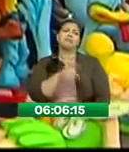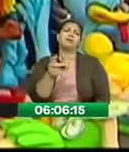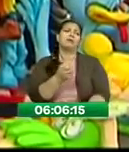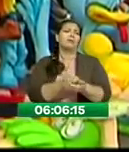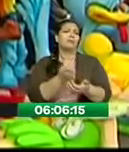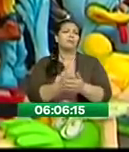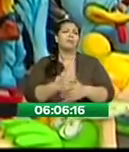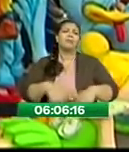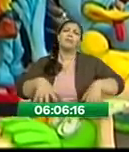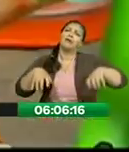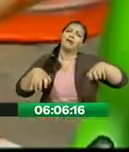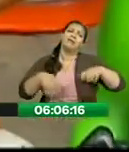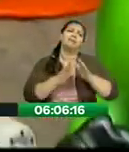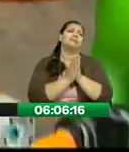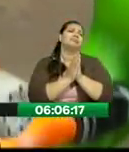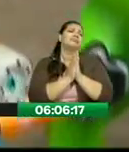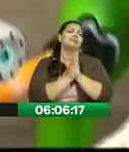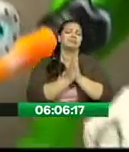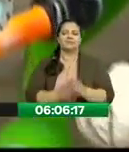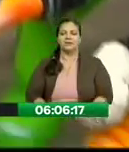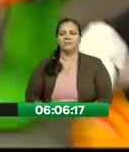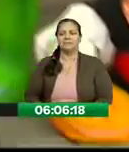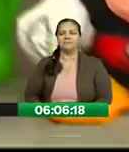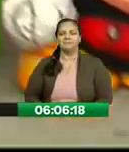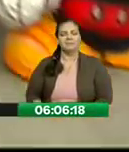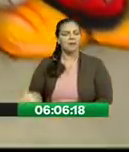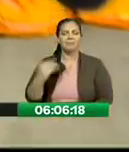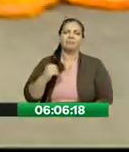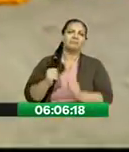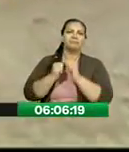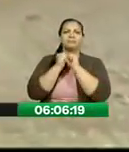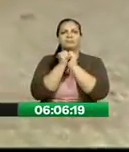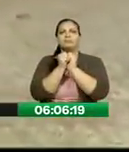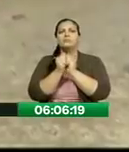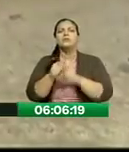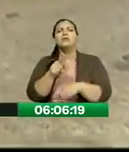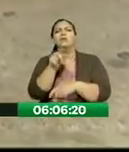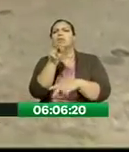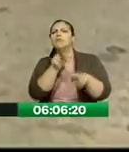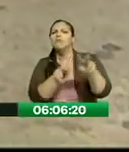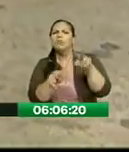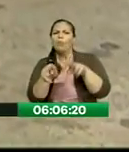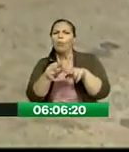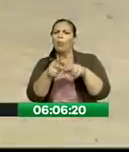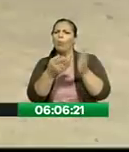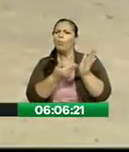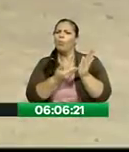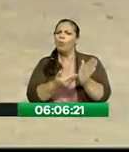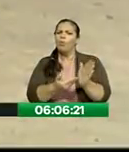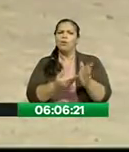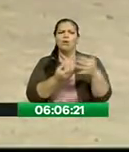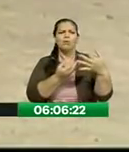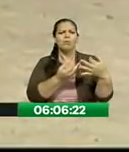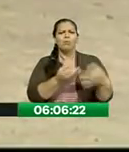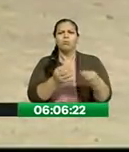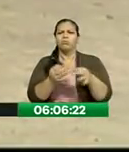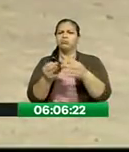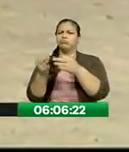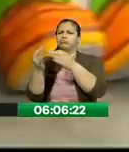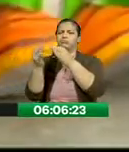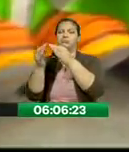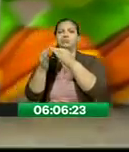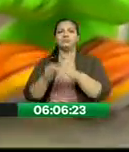una amplia variedad de modelos y diseños para elegir y consentir a ese pequeño